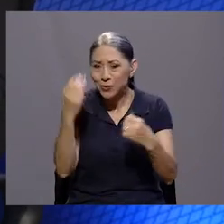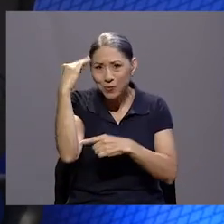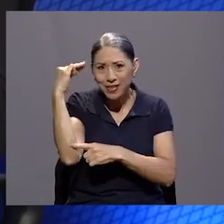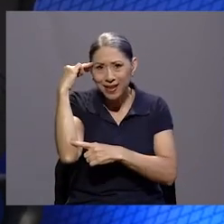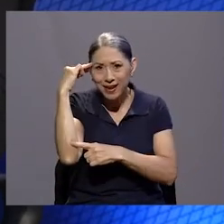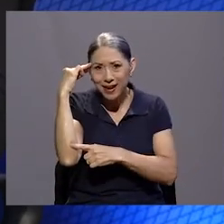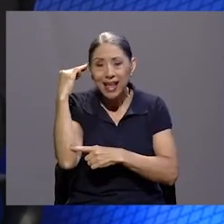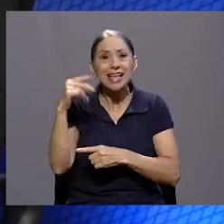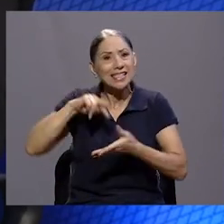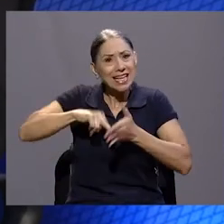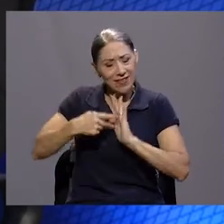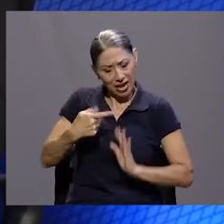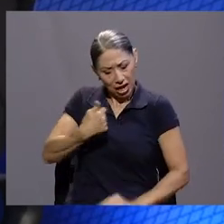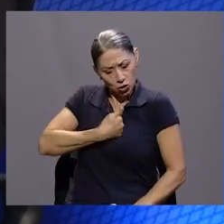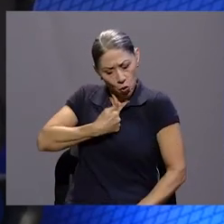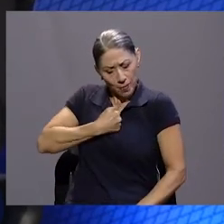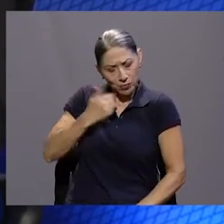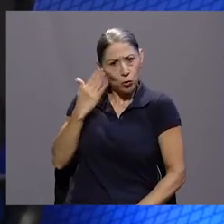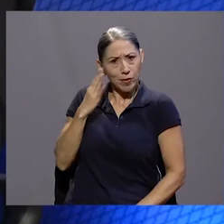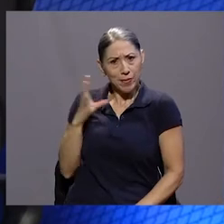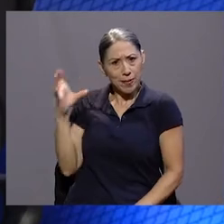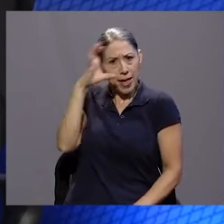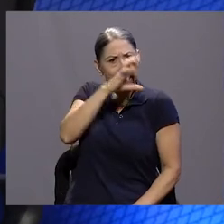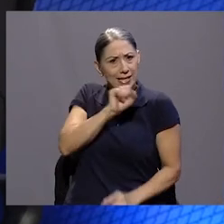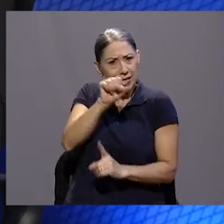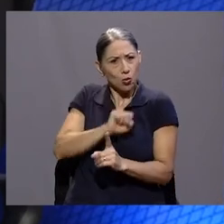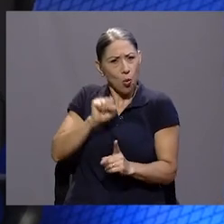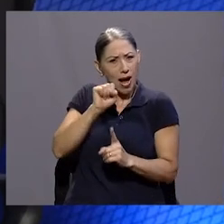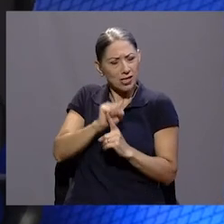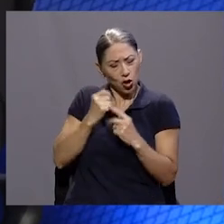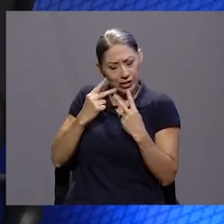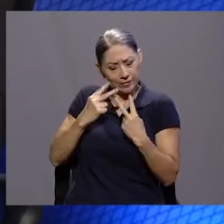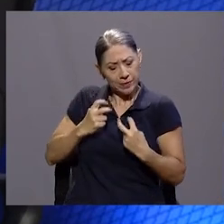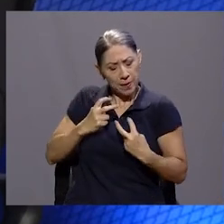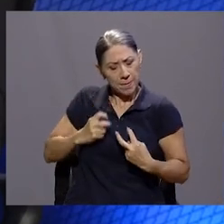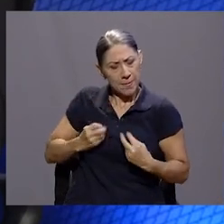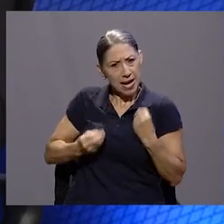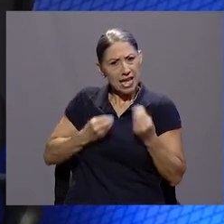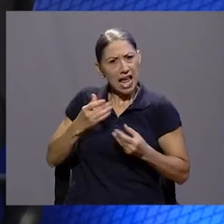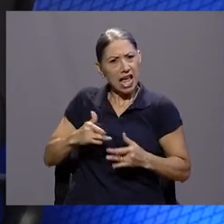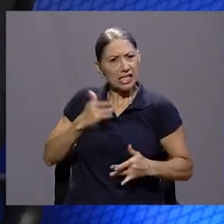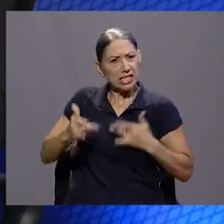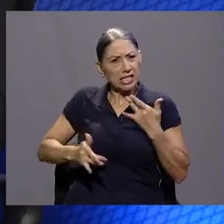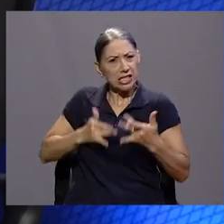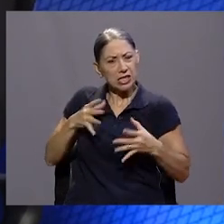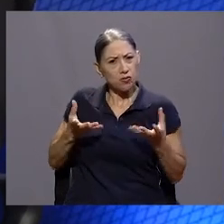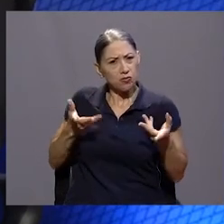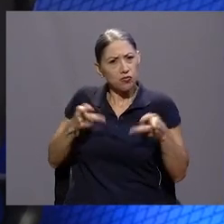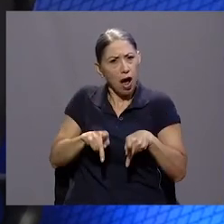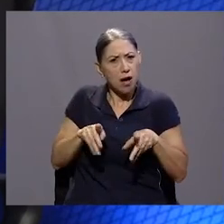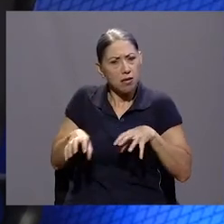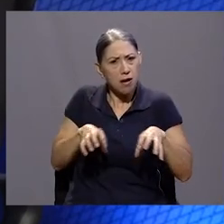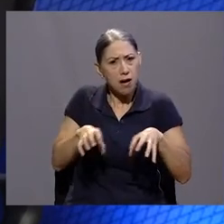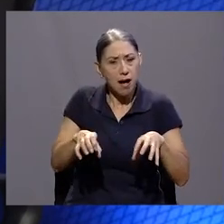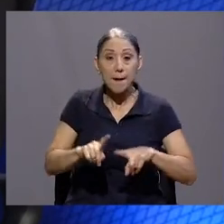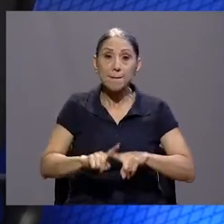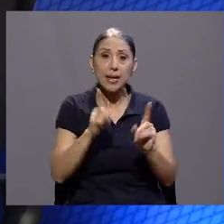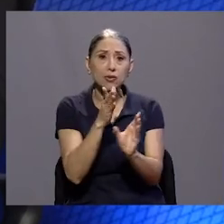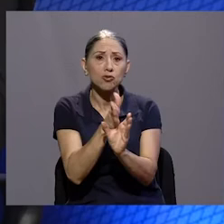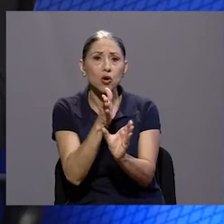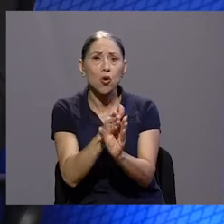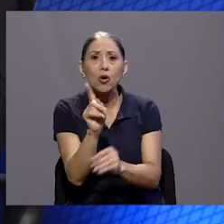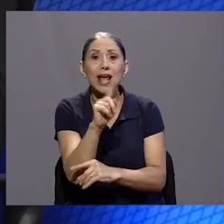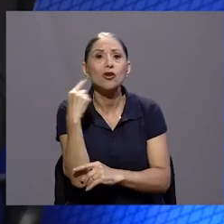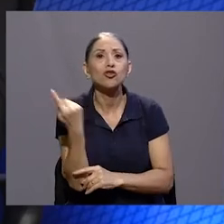salud mental es ser auto consciente de mis situaciones qué provocan que emociones me generan y como la gestión pero en